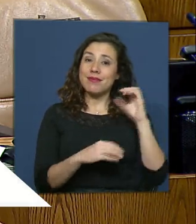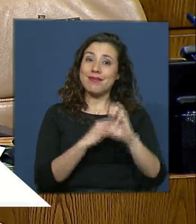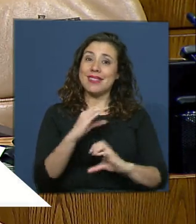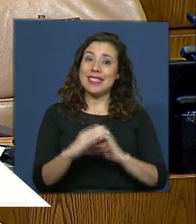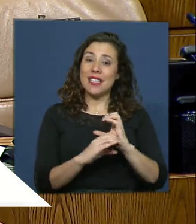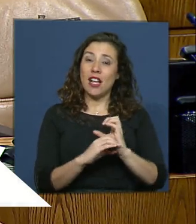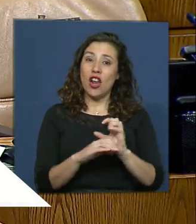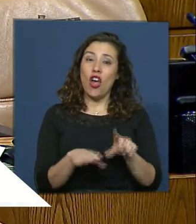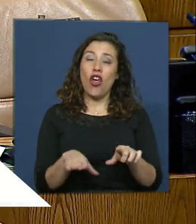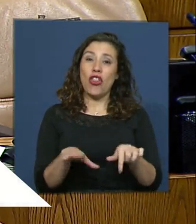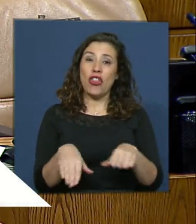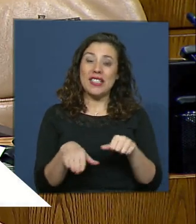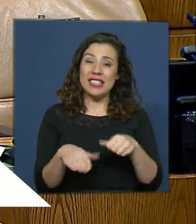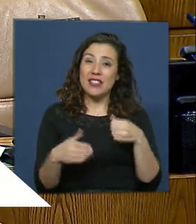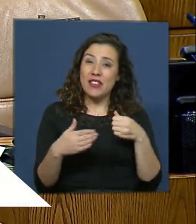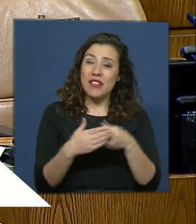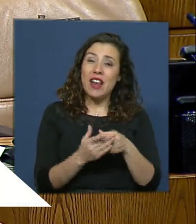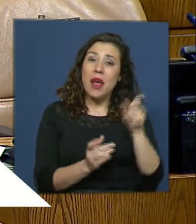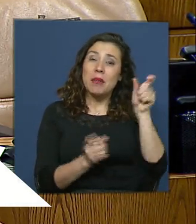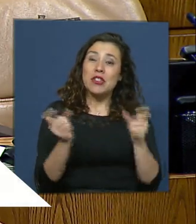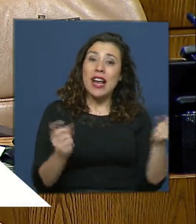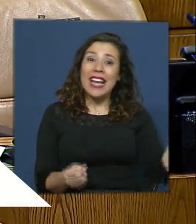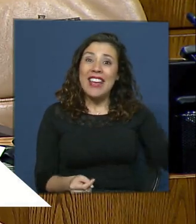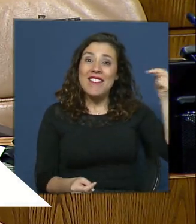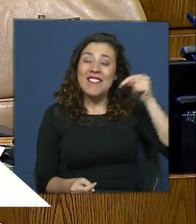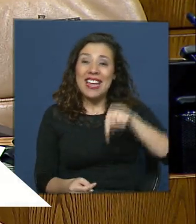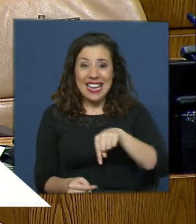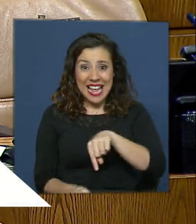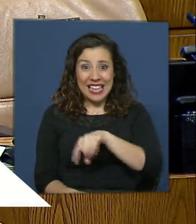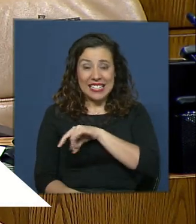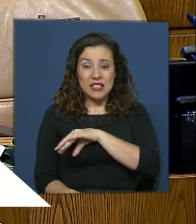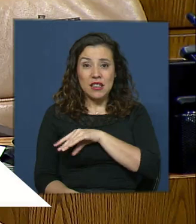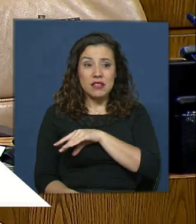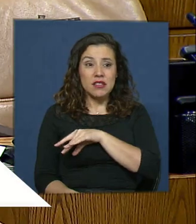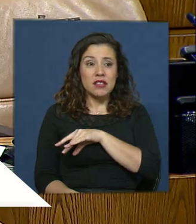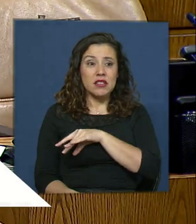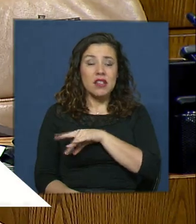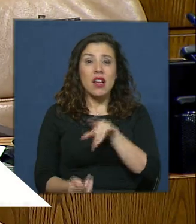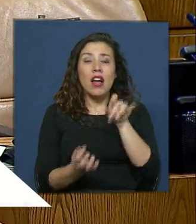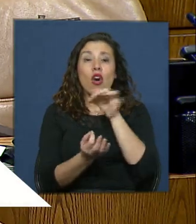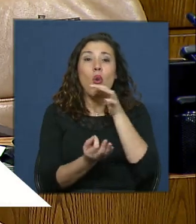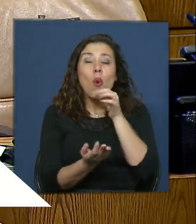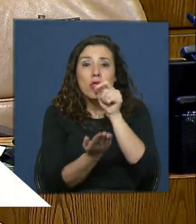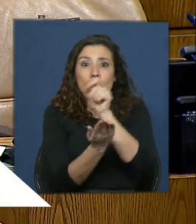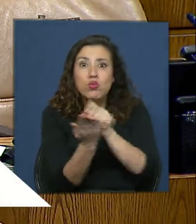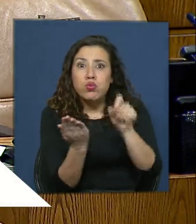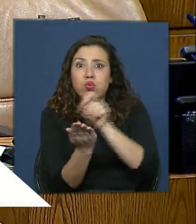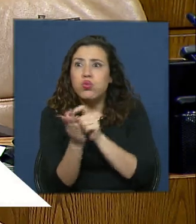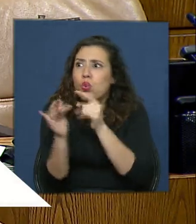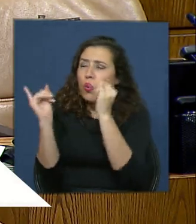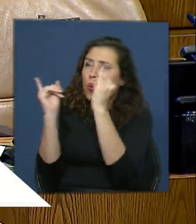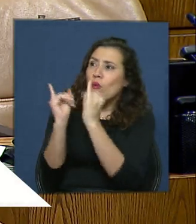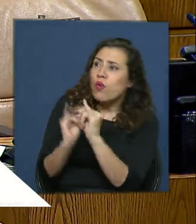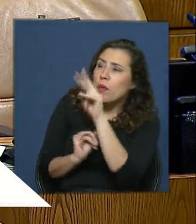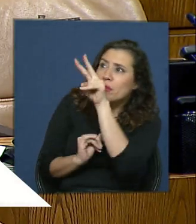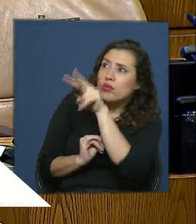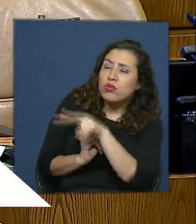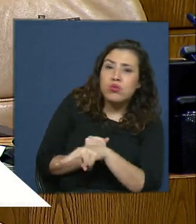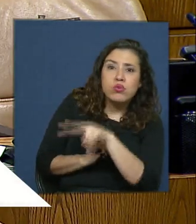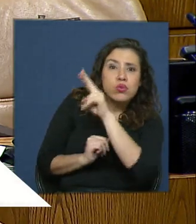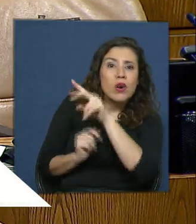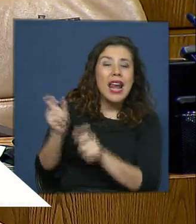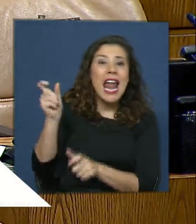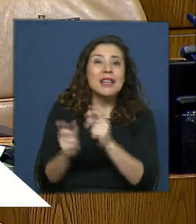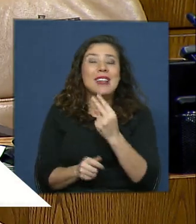XVI, algunos de quienes llegaban a estos territorios describían esta característica de